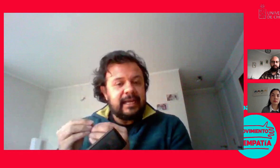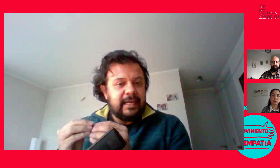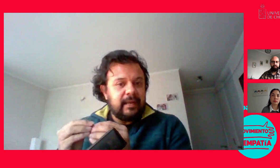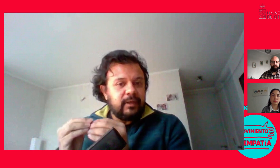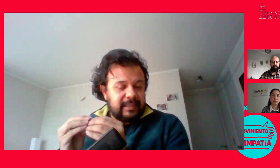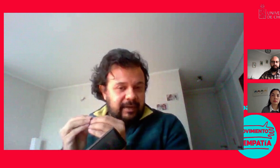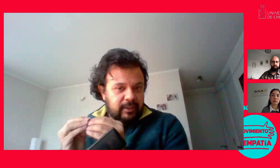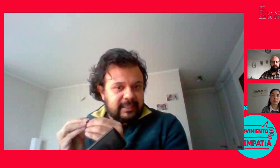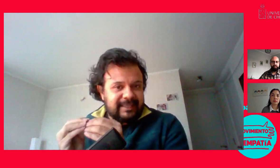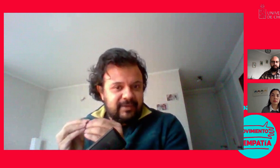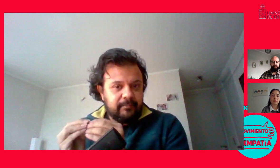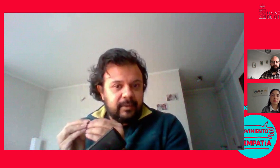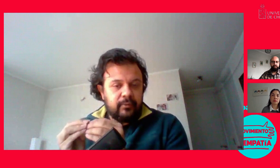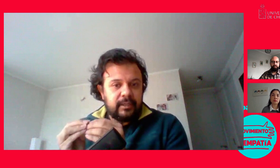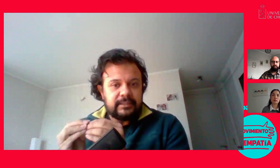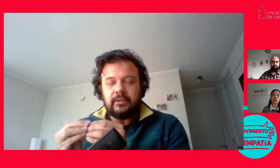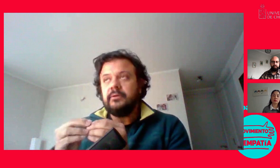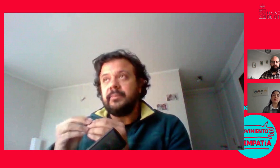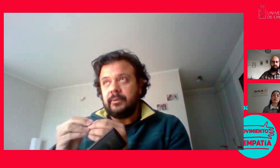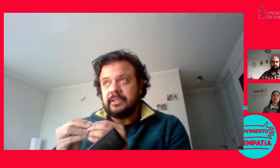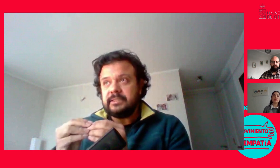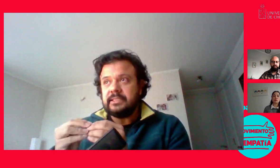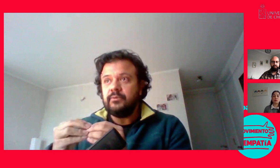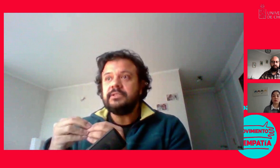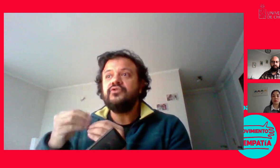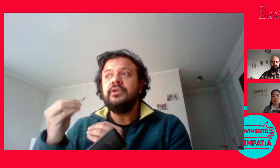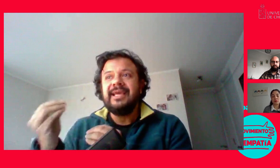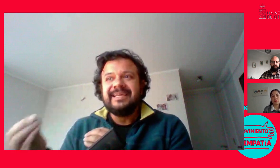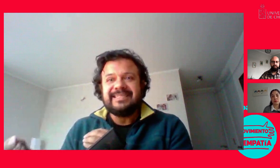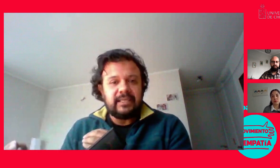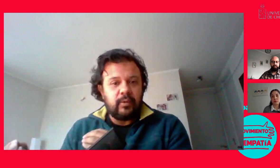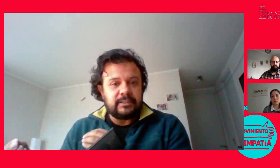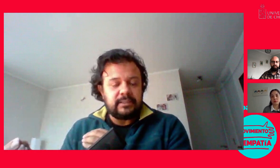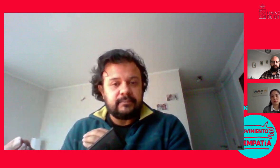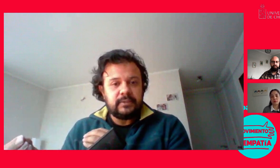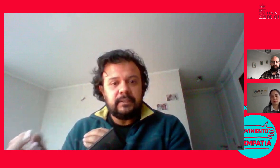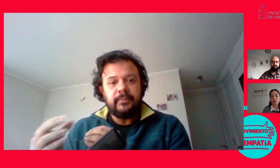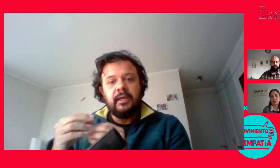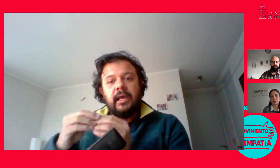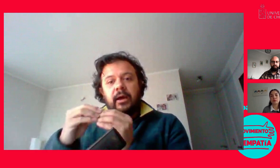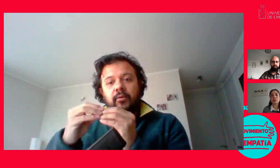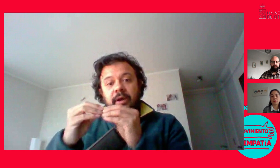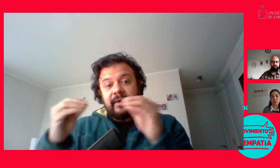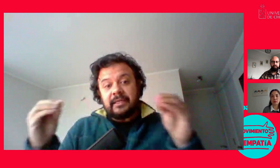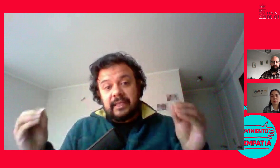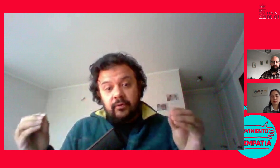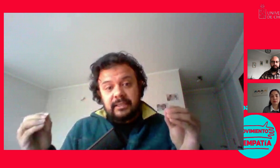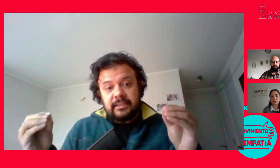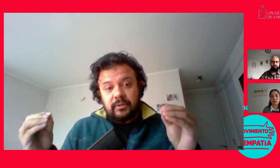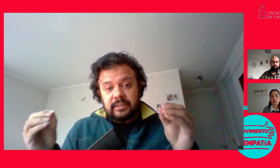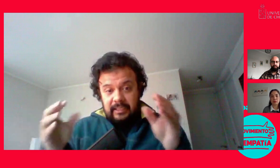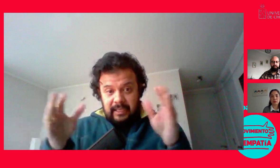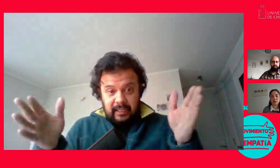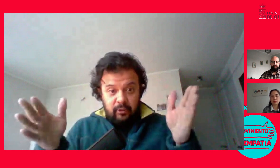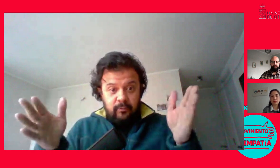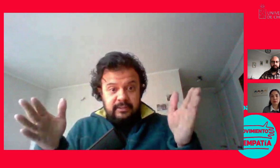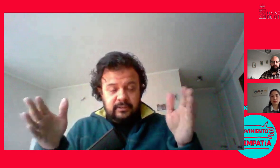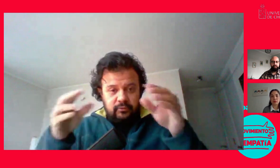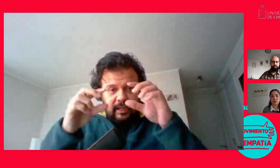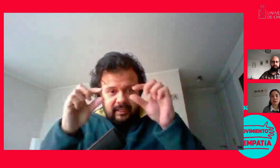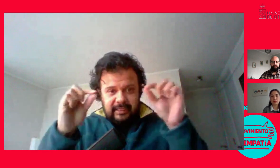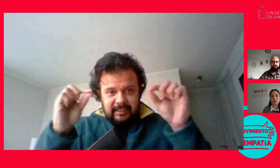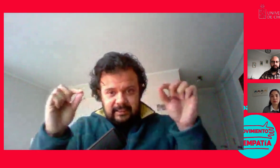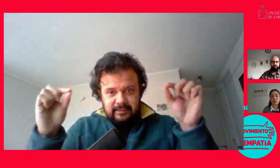se tiene la calidad de la muestra está bien para poder hacer la secuenciación, se secuencia, ¿sí? Una vez que tengo el